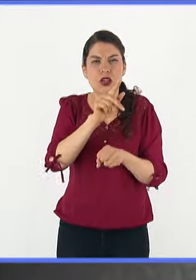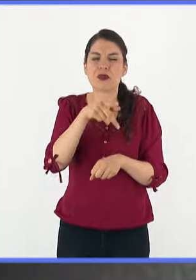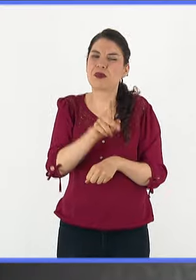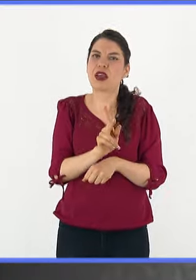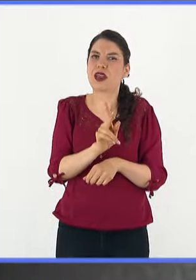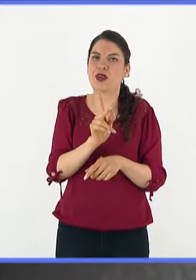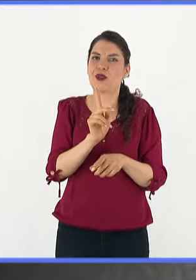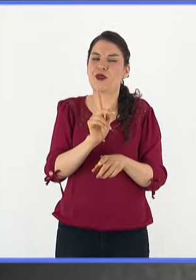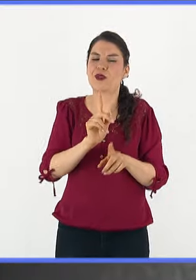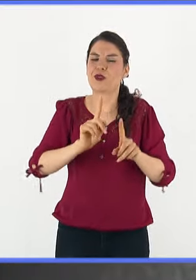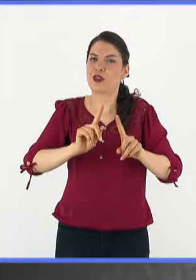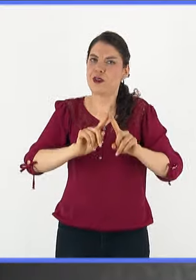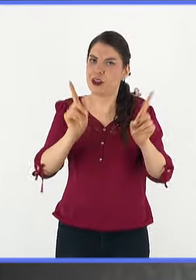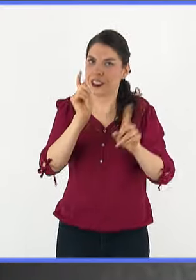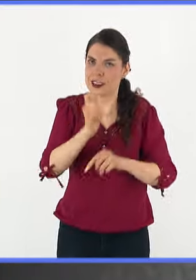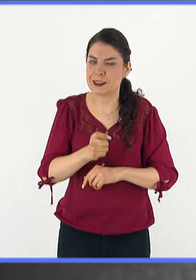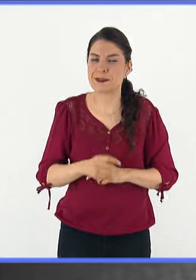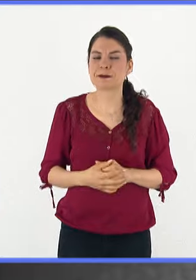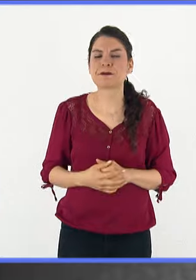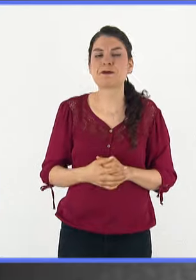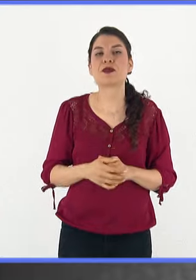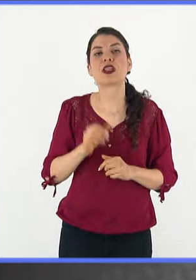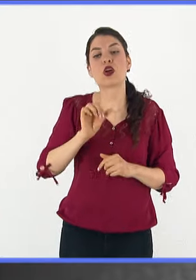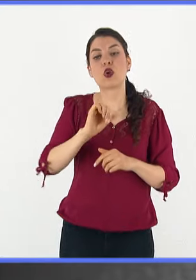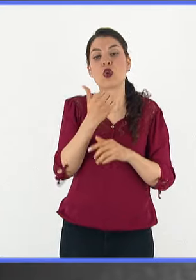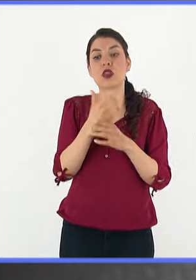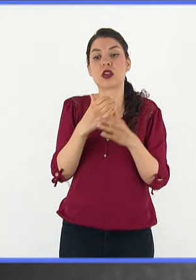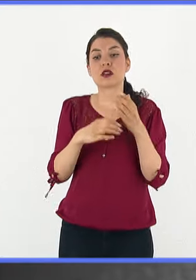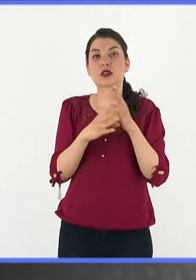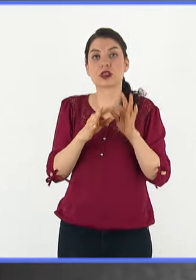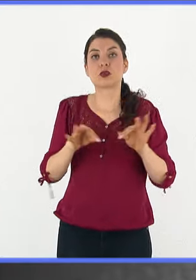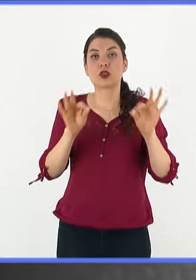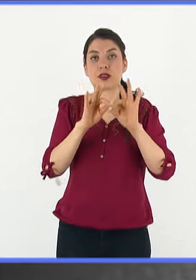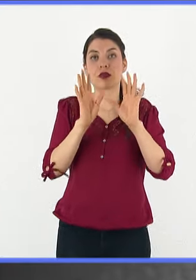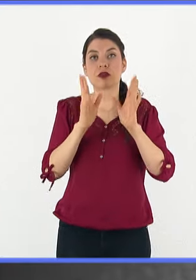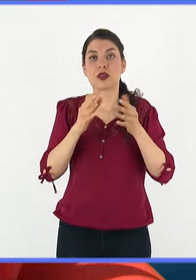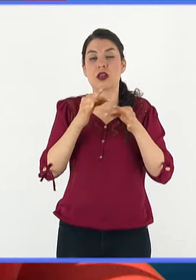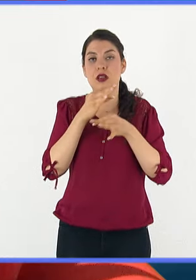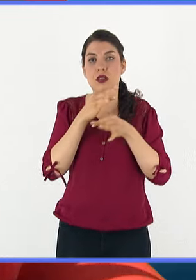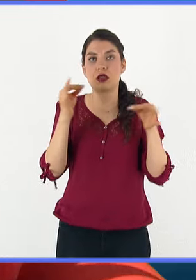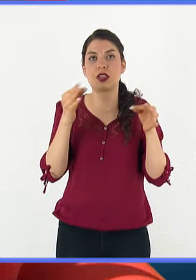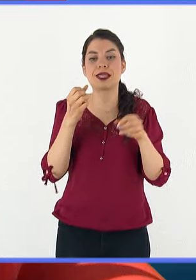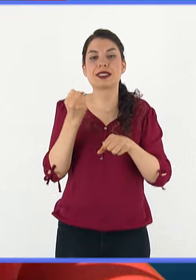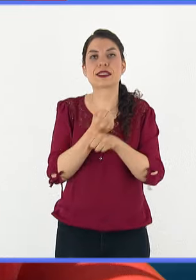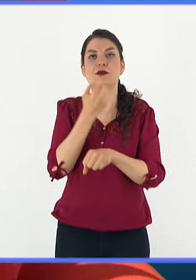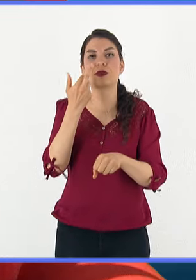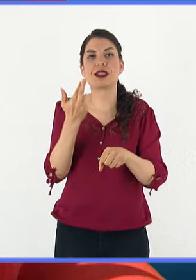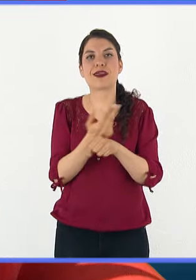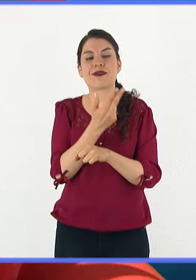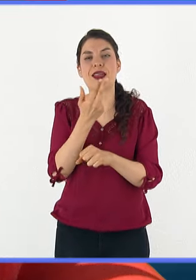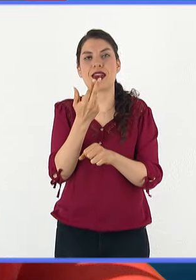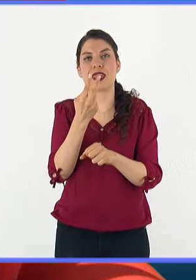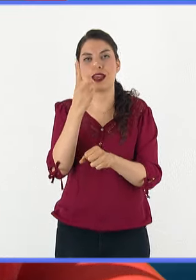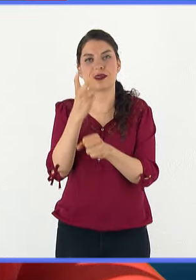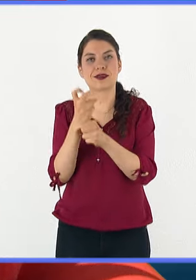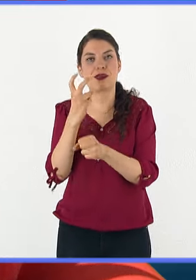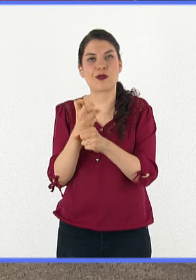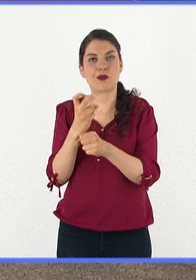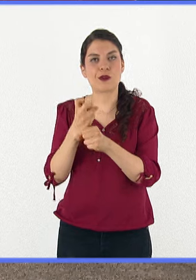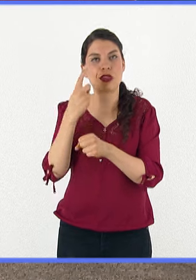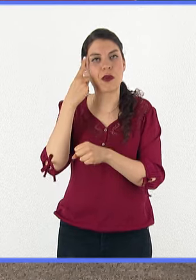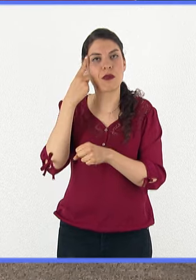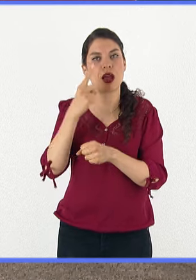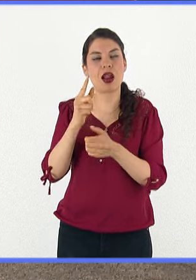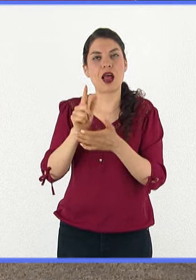y de lo de lo importante que también se va a crear y ya anunciado es una subsecretaría de inteligencia para la prevención del